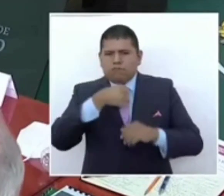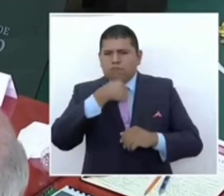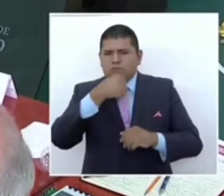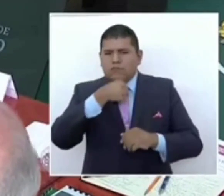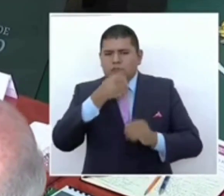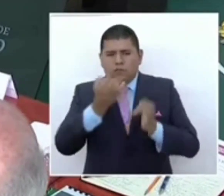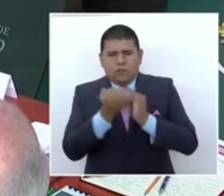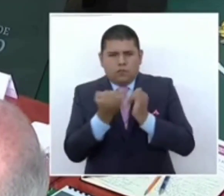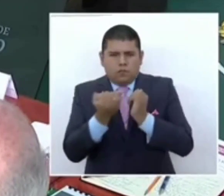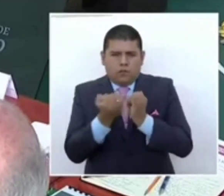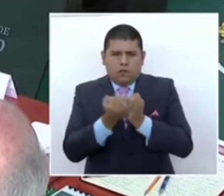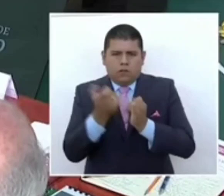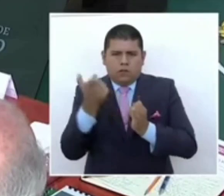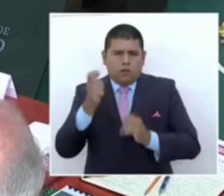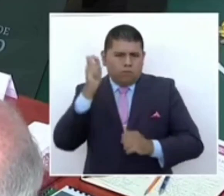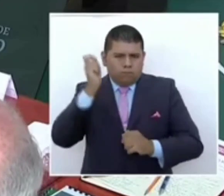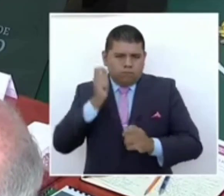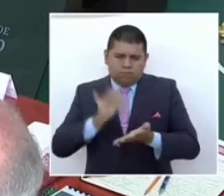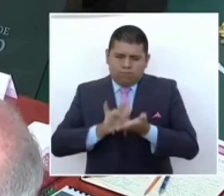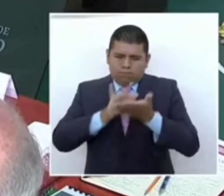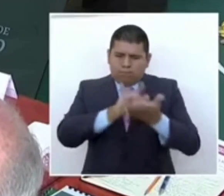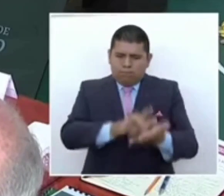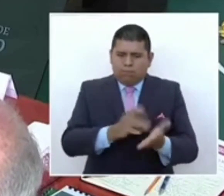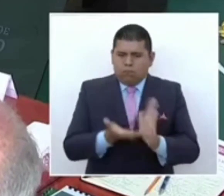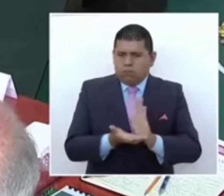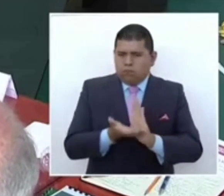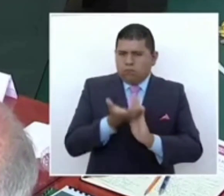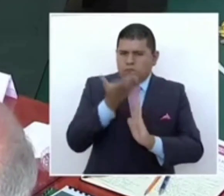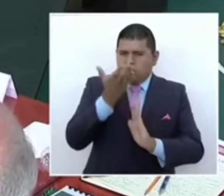también es un incremento de